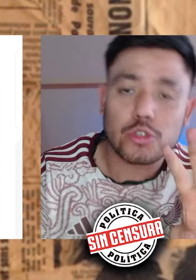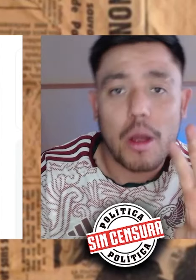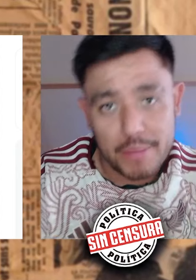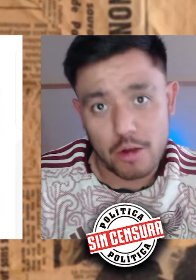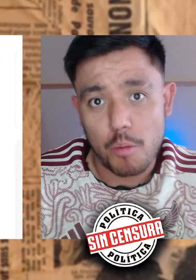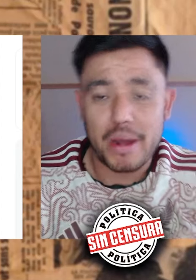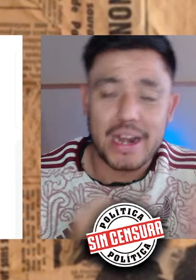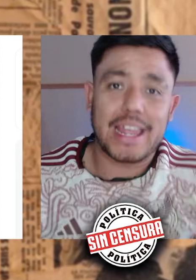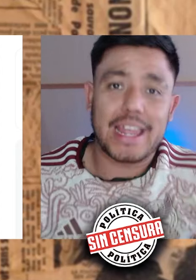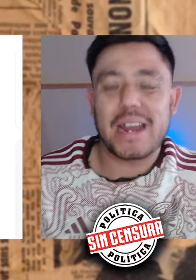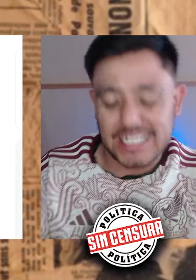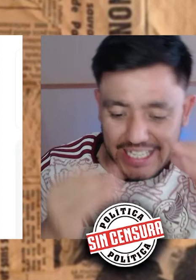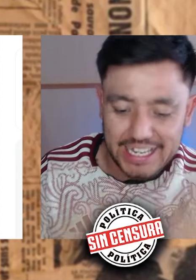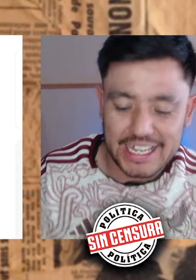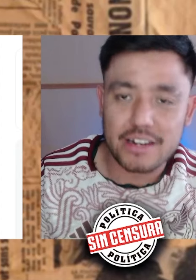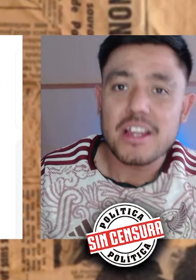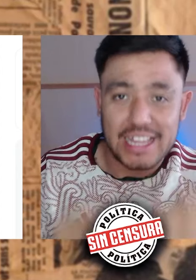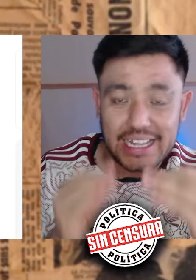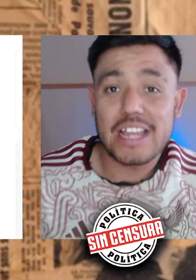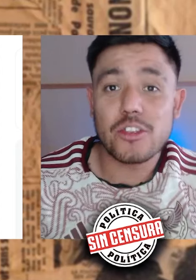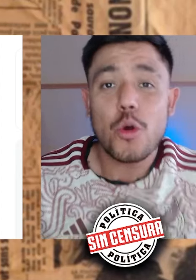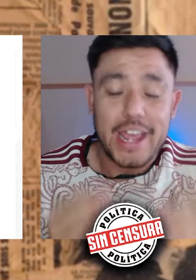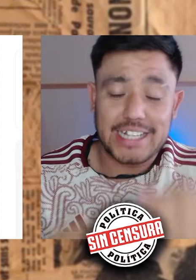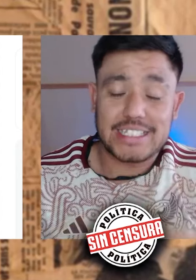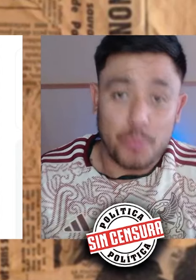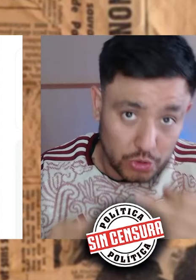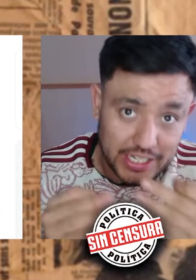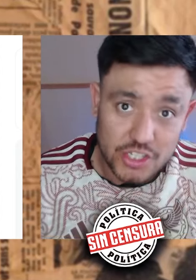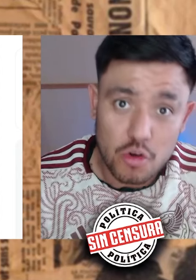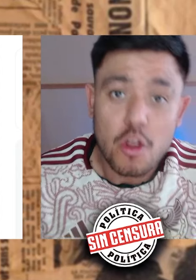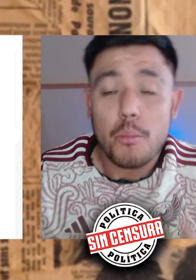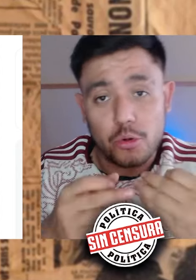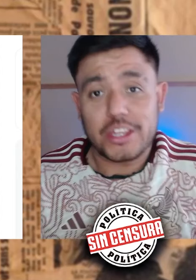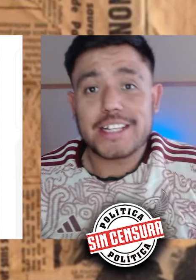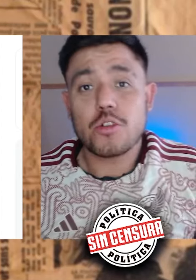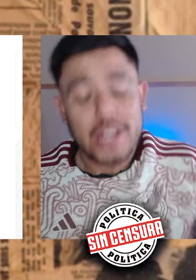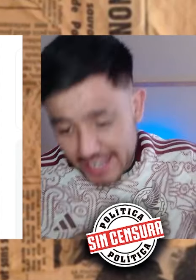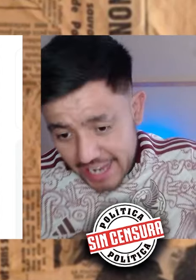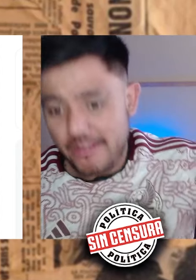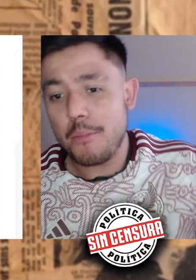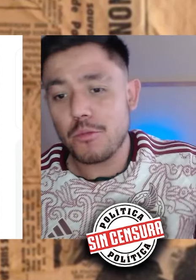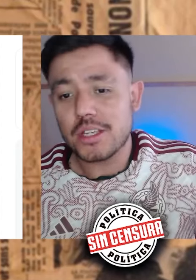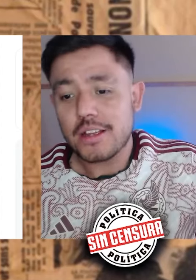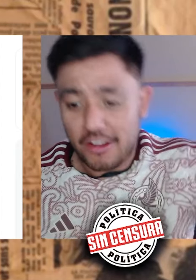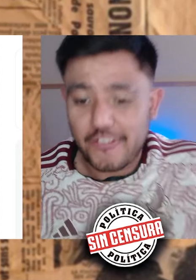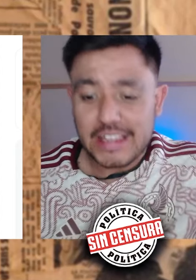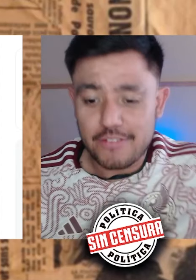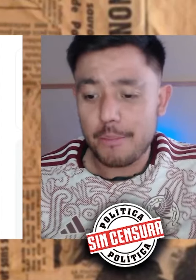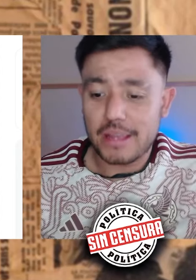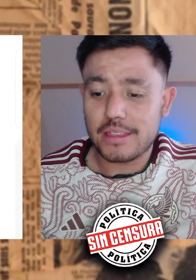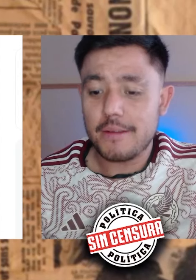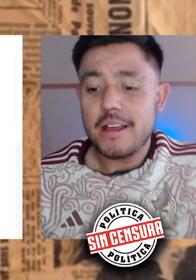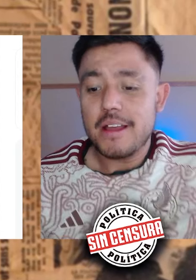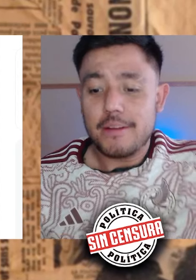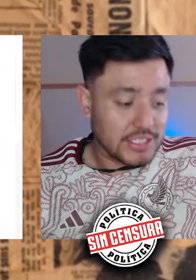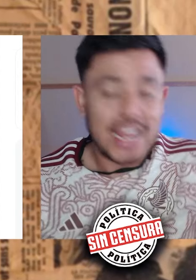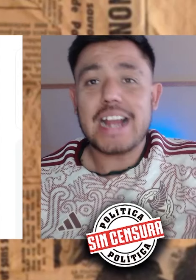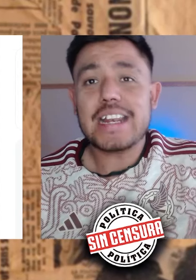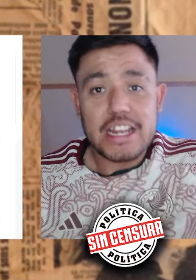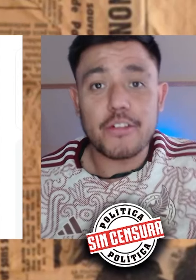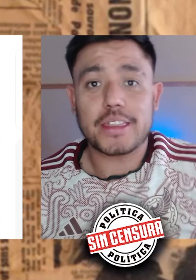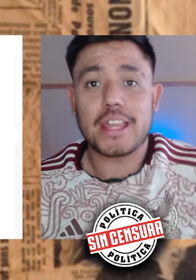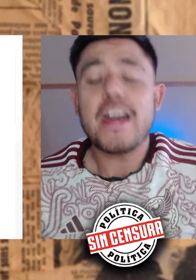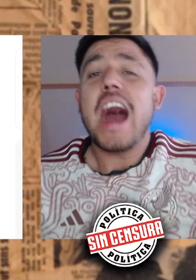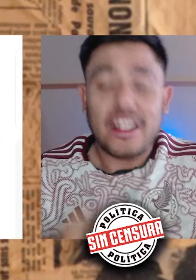ponen a su amigo para qué Para seguir teniendo esa protección protección que ya vemos que amente pues